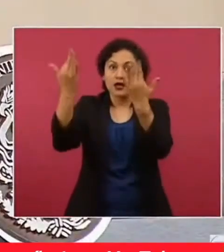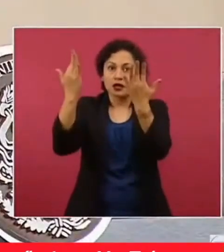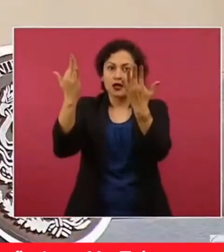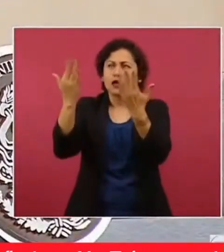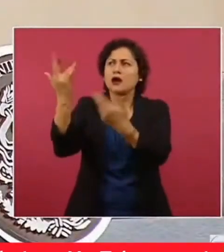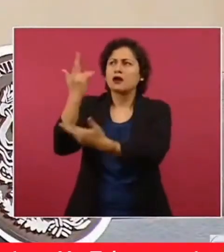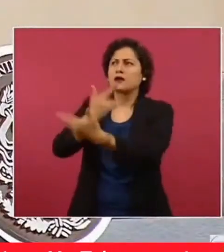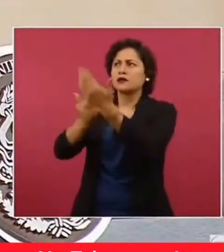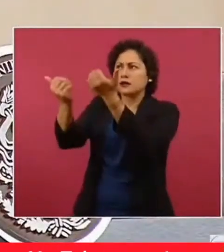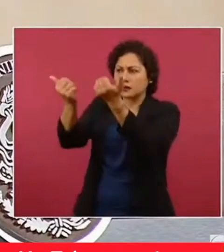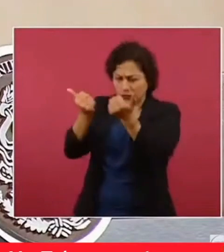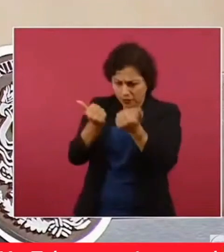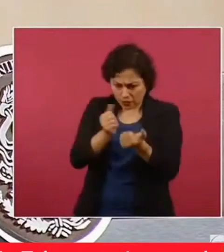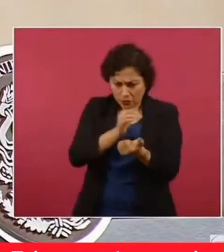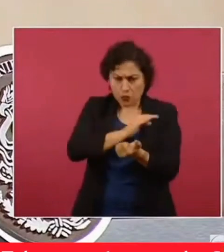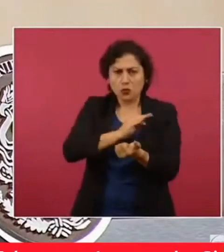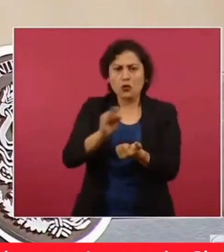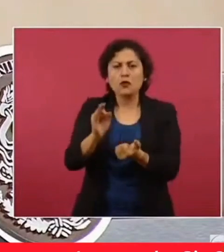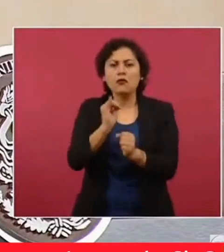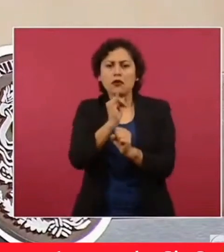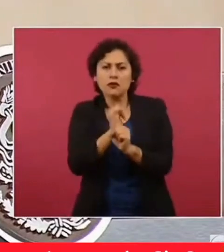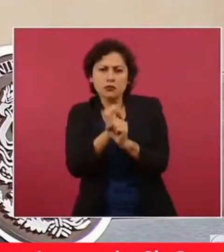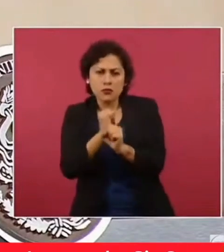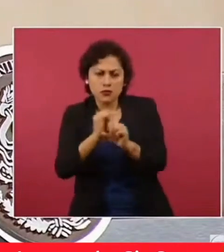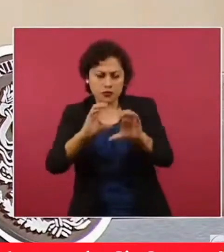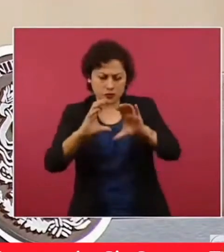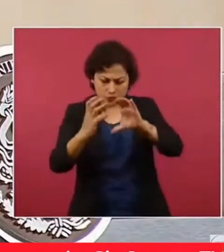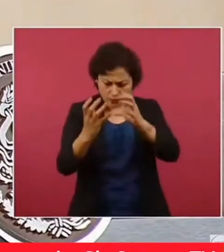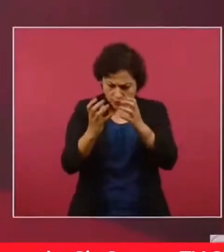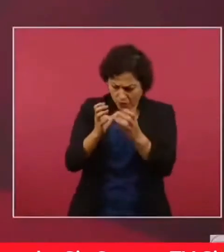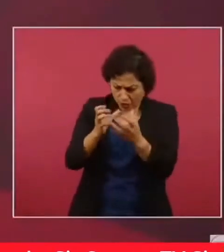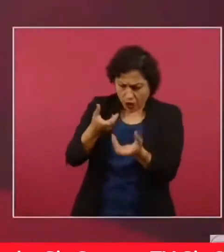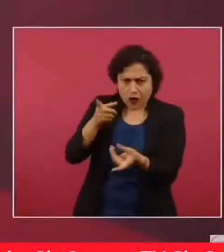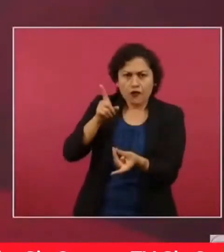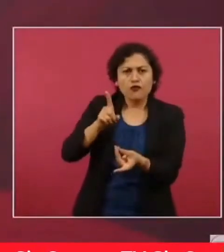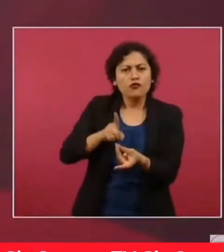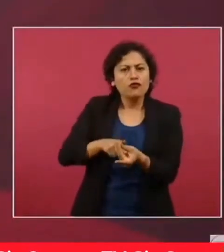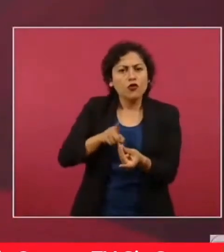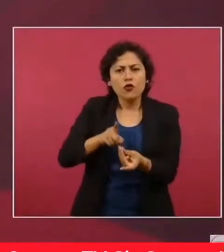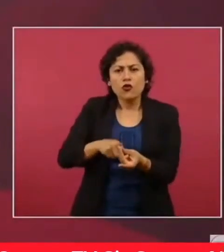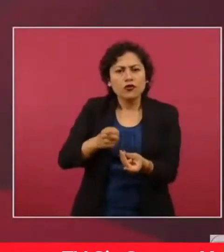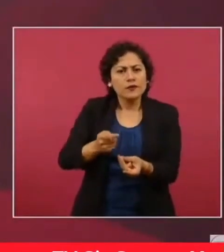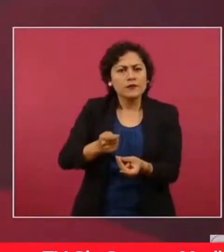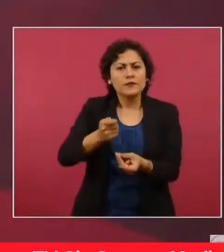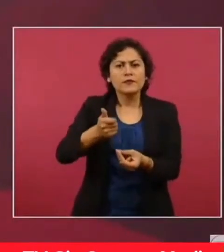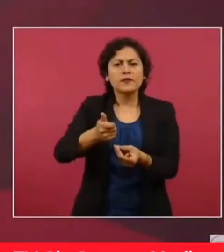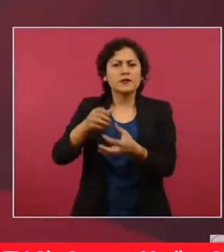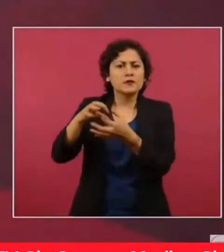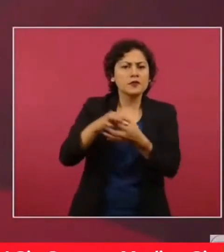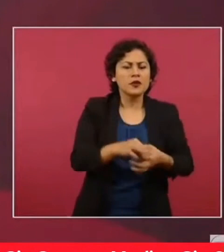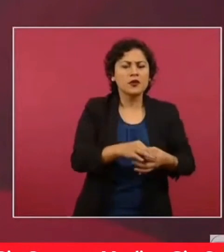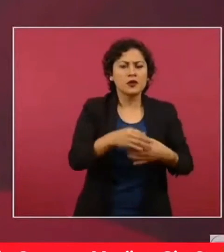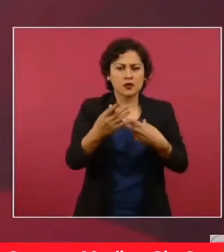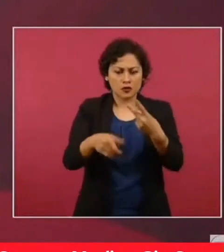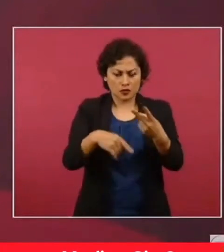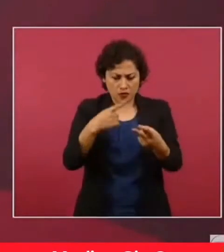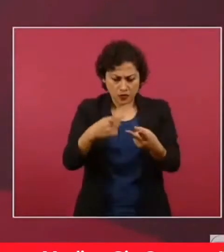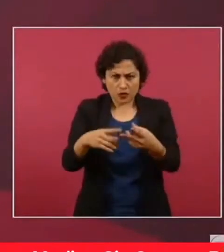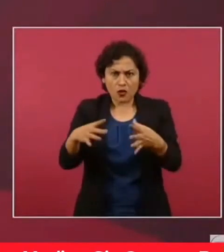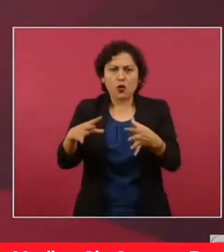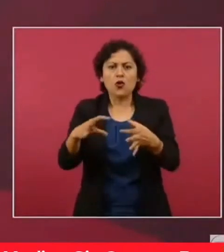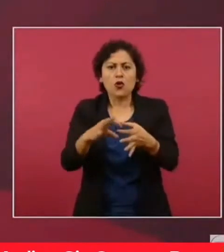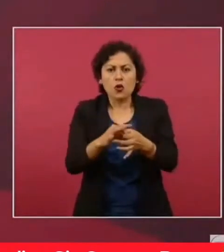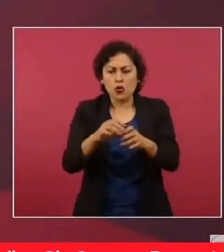provienen, sabemos de qué área cultural vienen y cómo podemos identificar la filiación